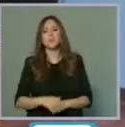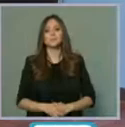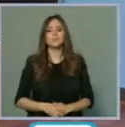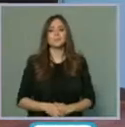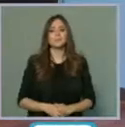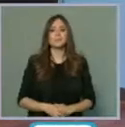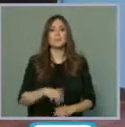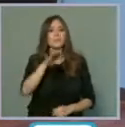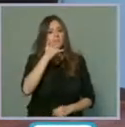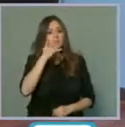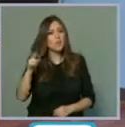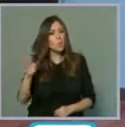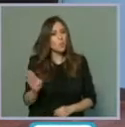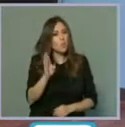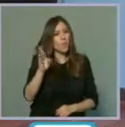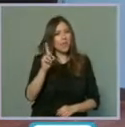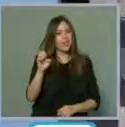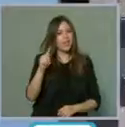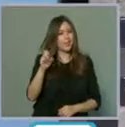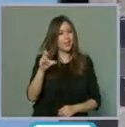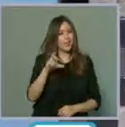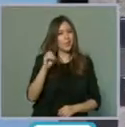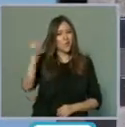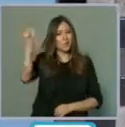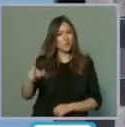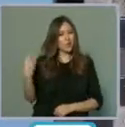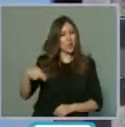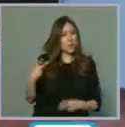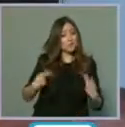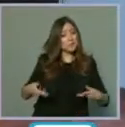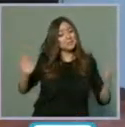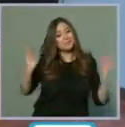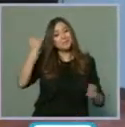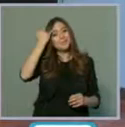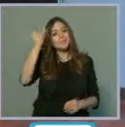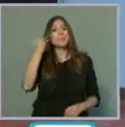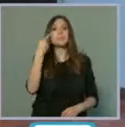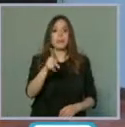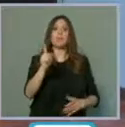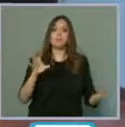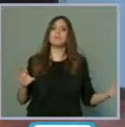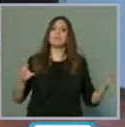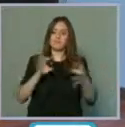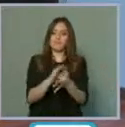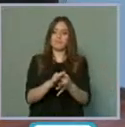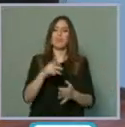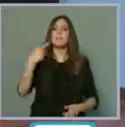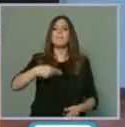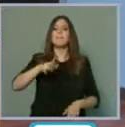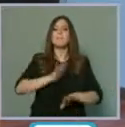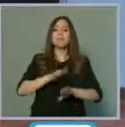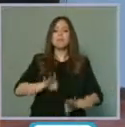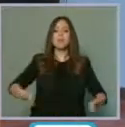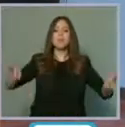de Texcoco. La bruja de Texcoco, claro que sí. Hay que buscarlo, por supuesto, hay que unirnos, pero lo más importante, Almendra, yo creo que